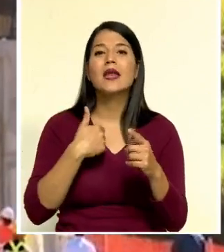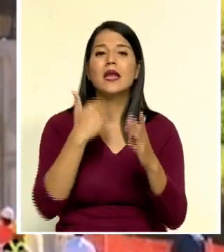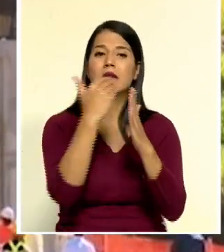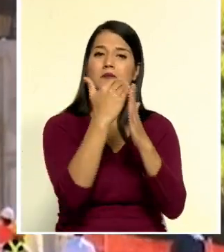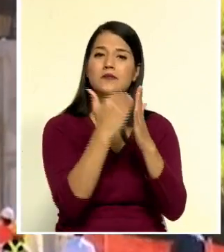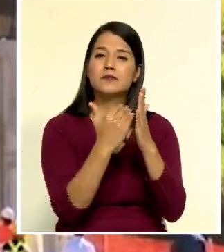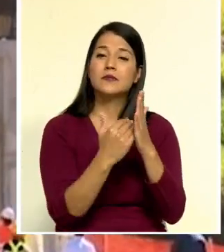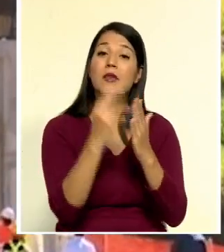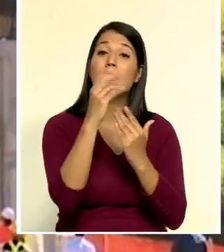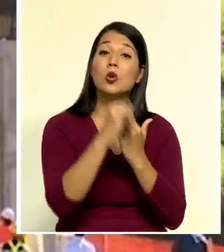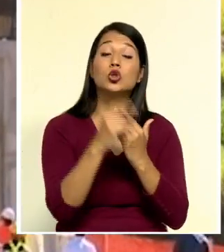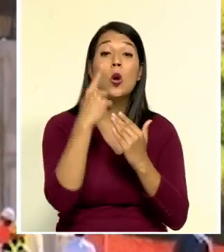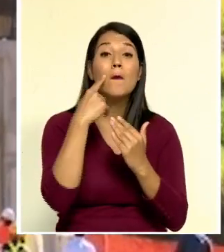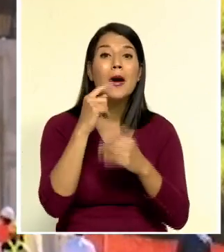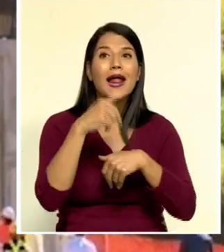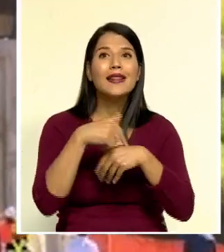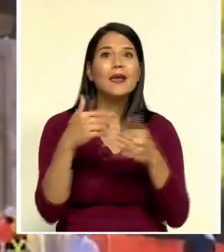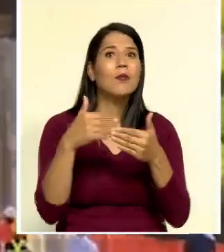largo plazo.